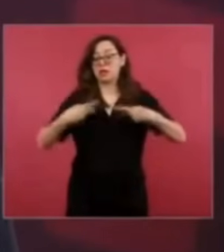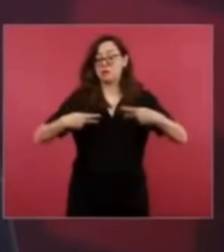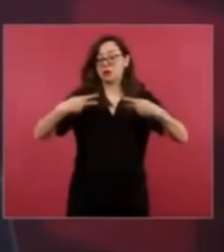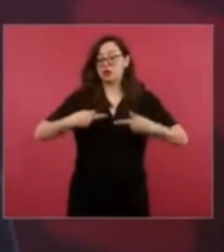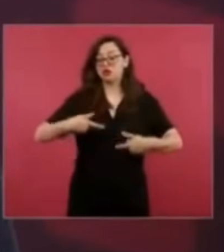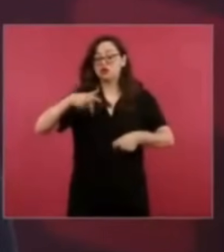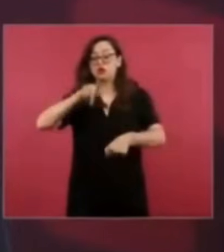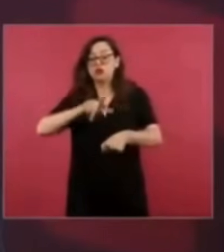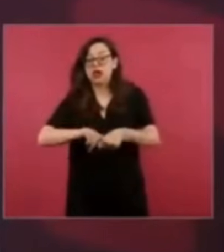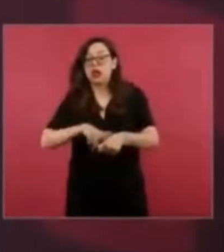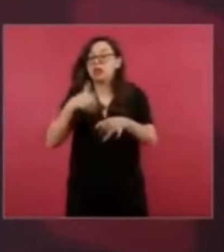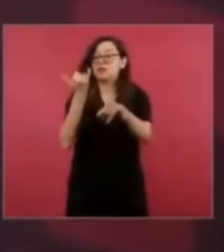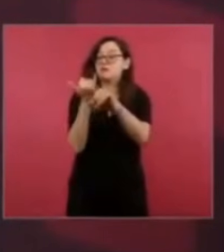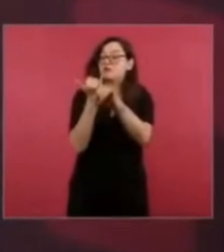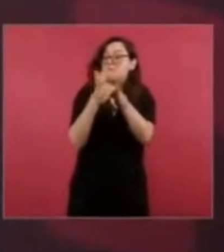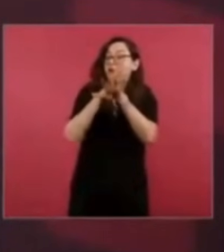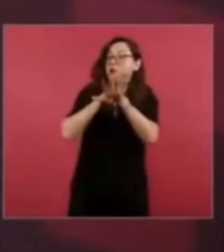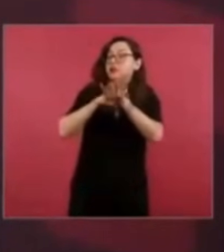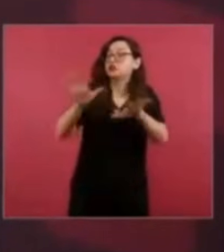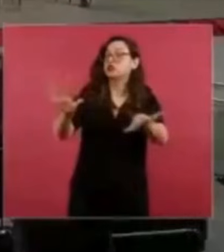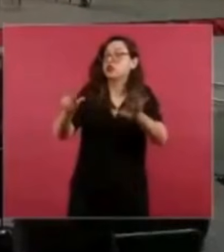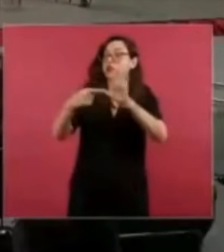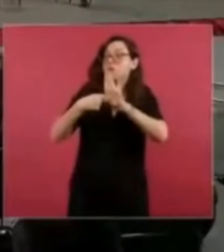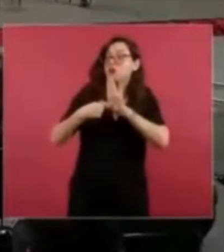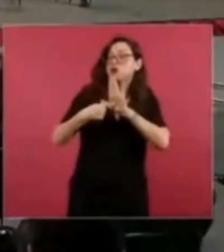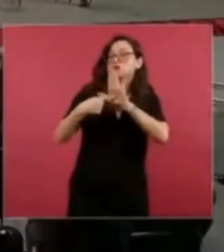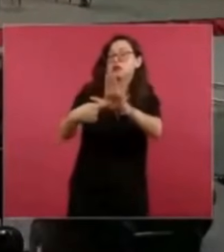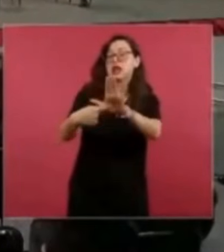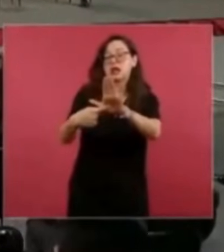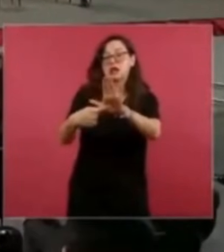conocer. Quiero